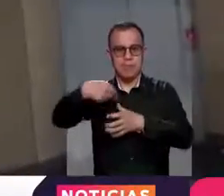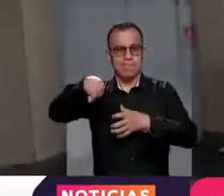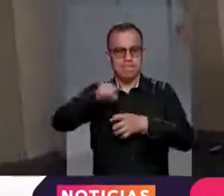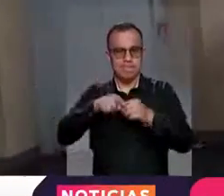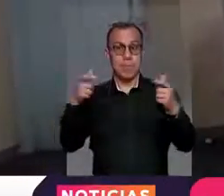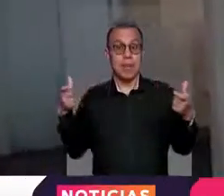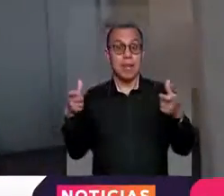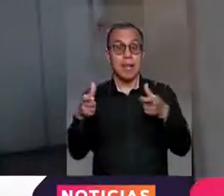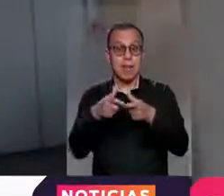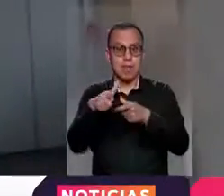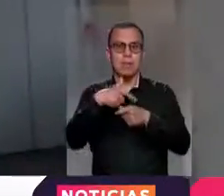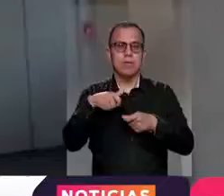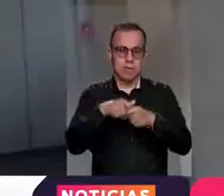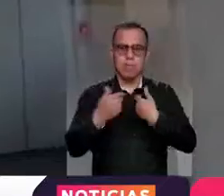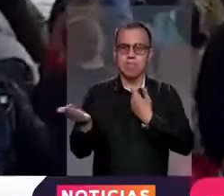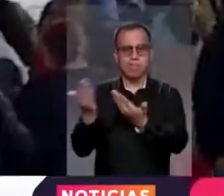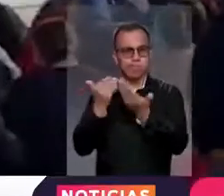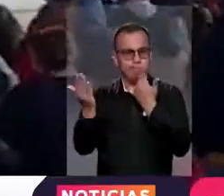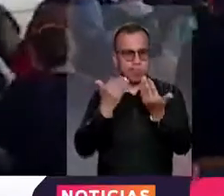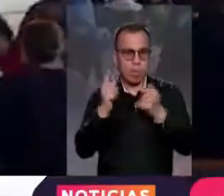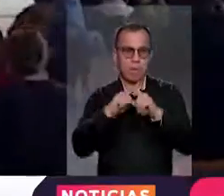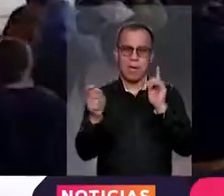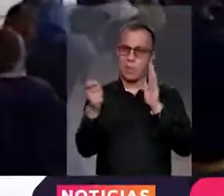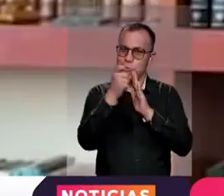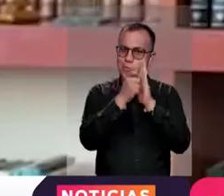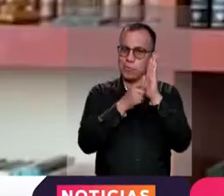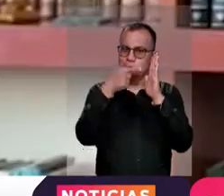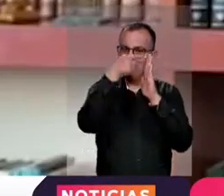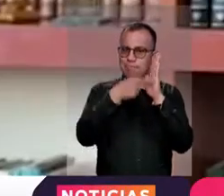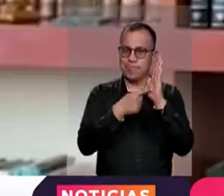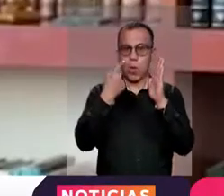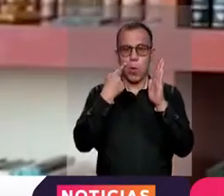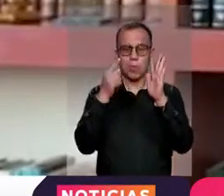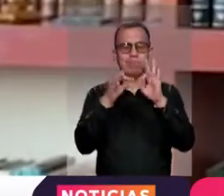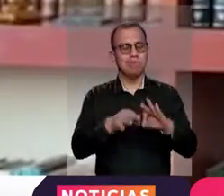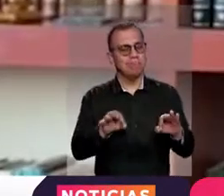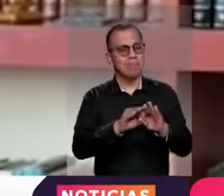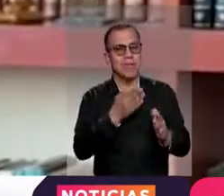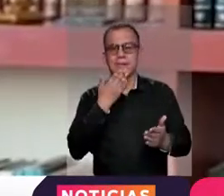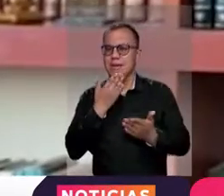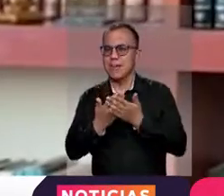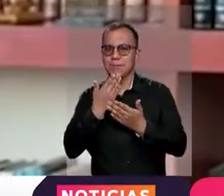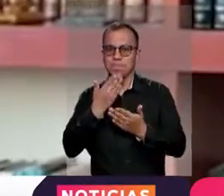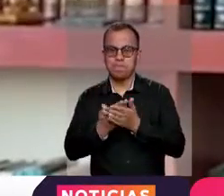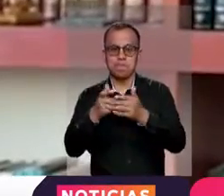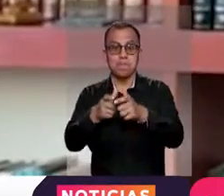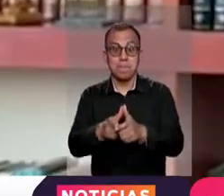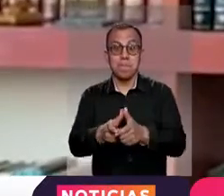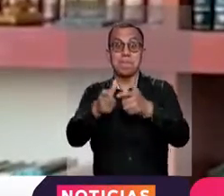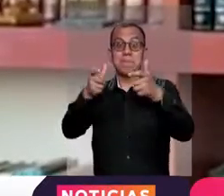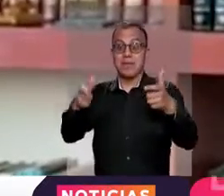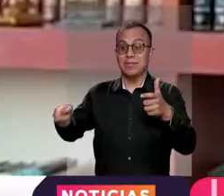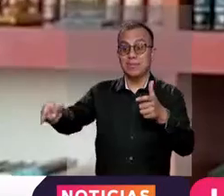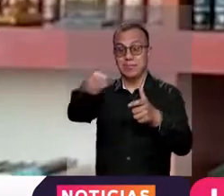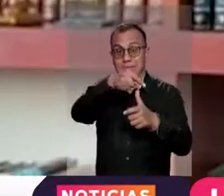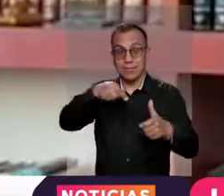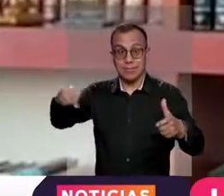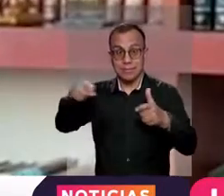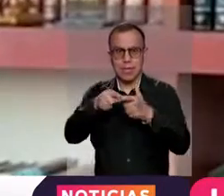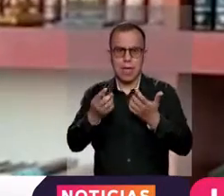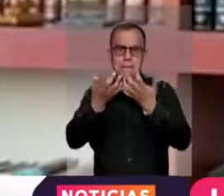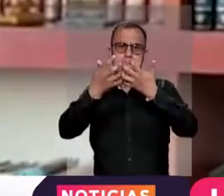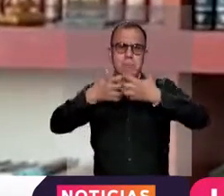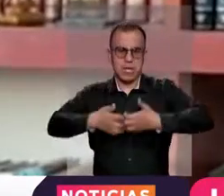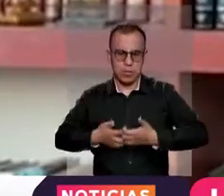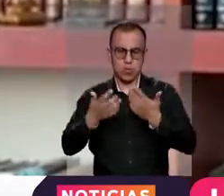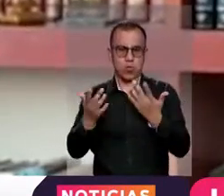que una minoría citó a su personal sin estar exento. Agradecer muy especialmente a la enorme mayoría de empresarios que de